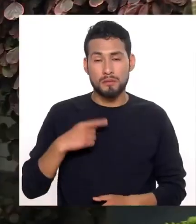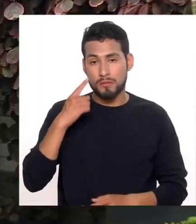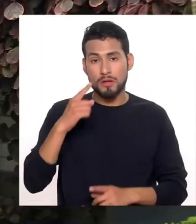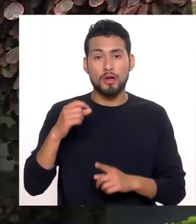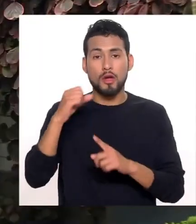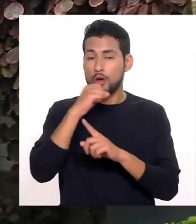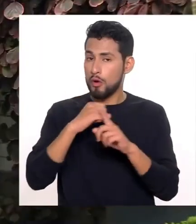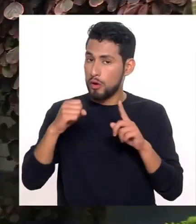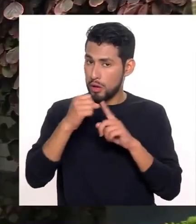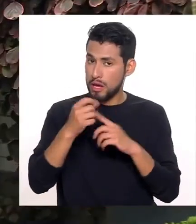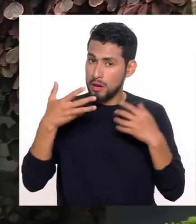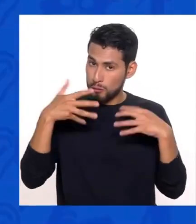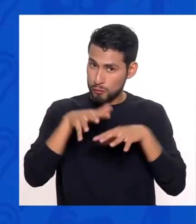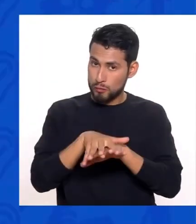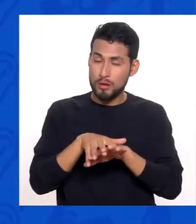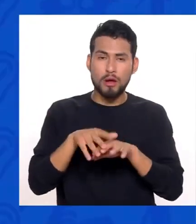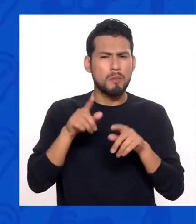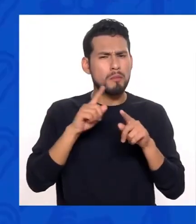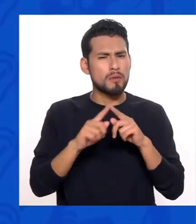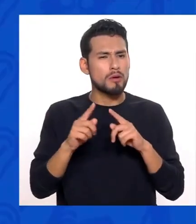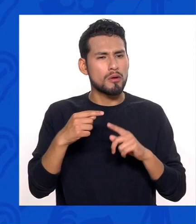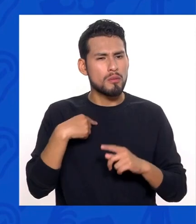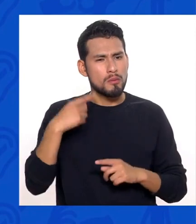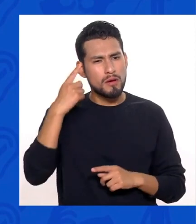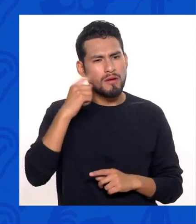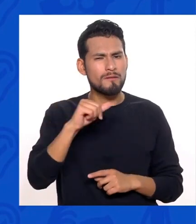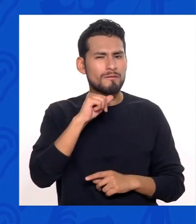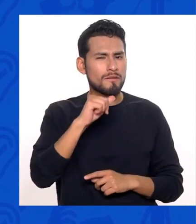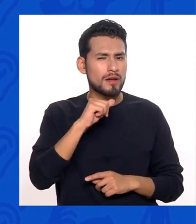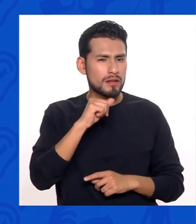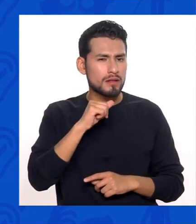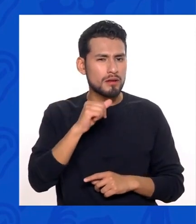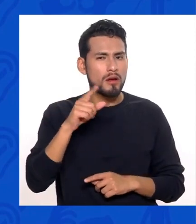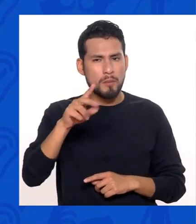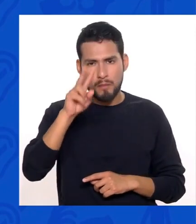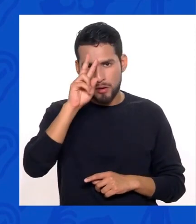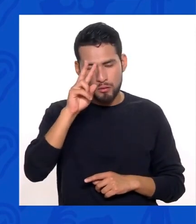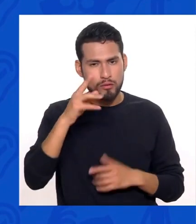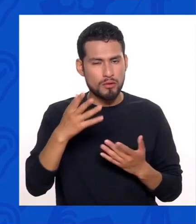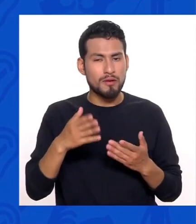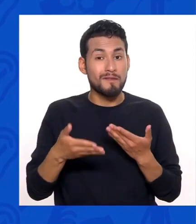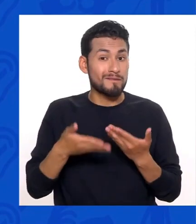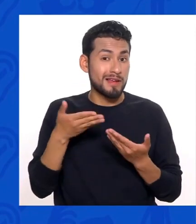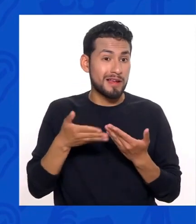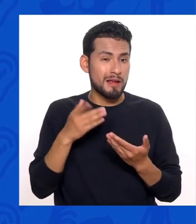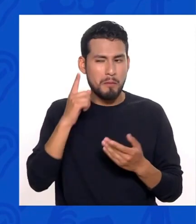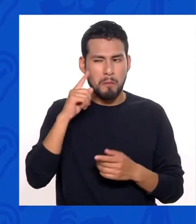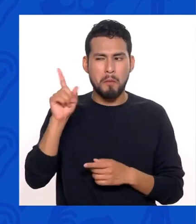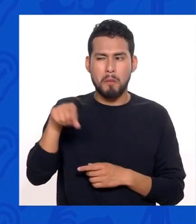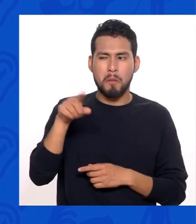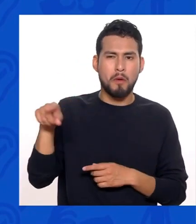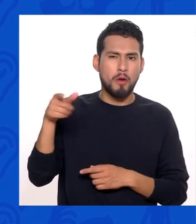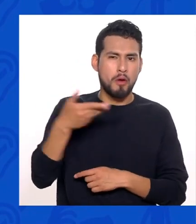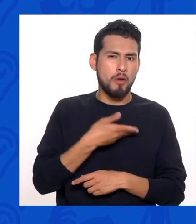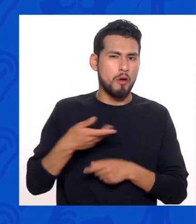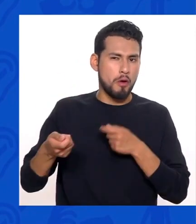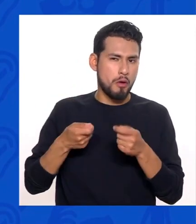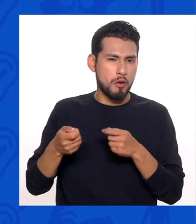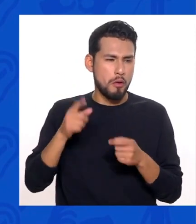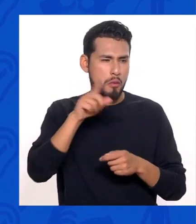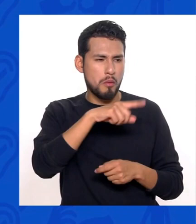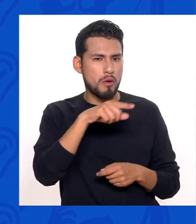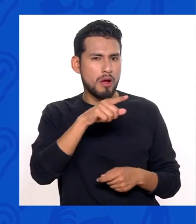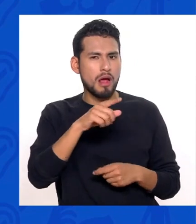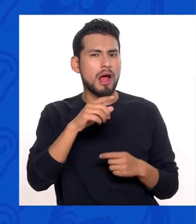Creo en una sociedad inclusiva, pero creo que nos falta mucho como Perú. Es muy fácil criticar al gobierno,